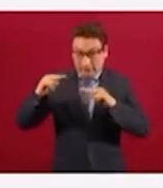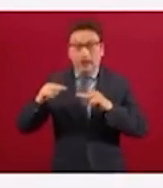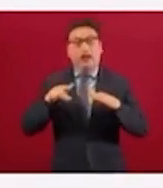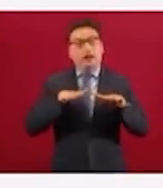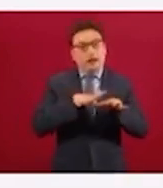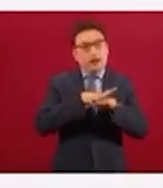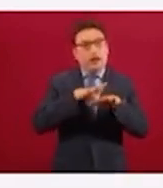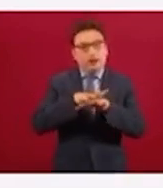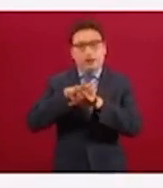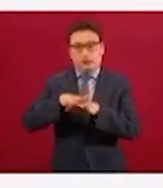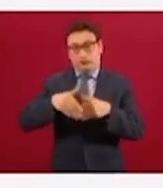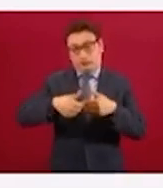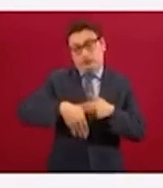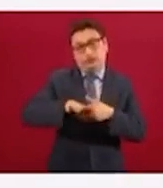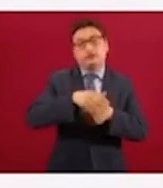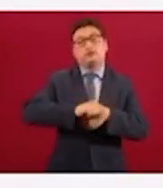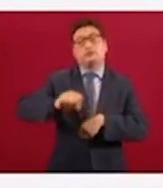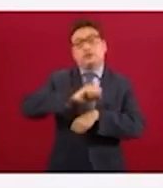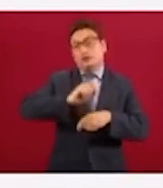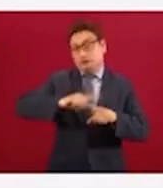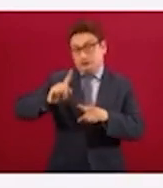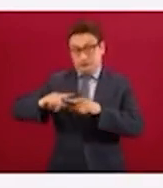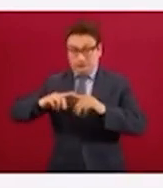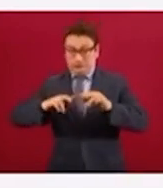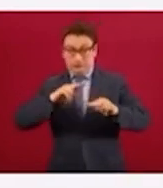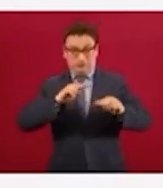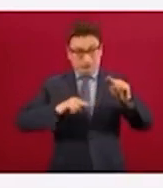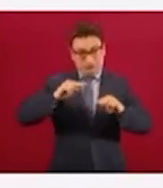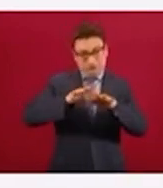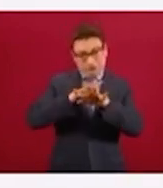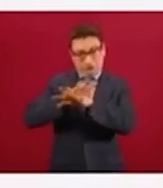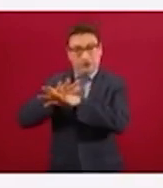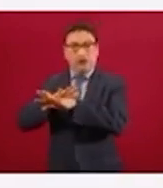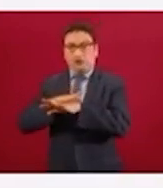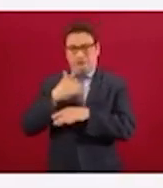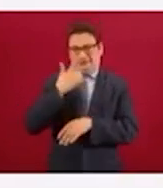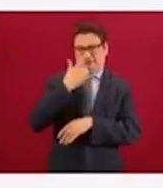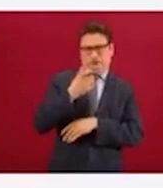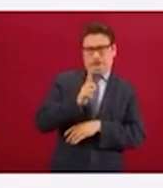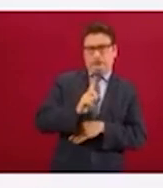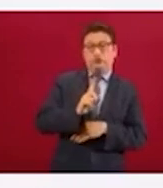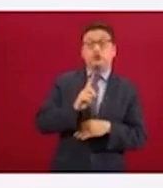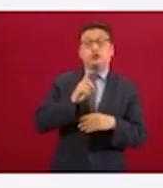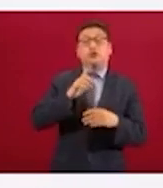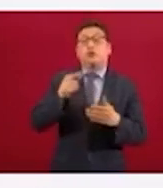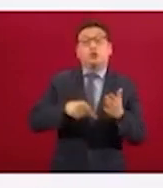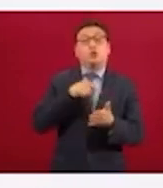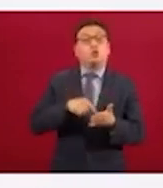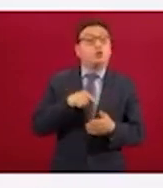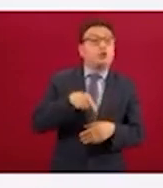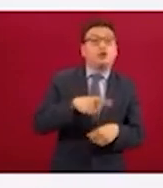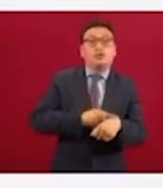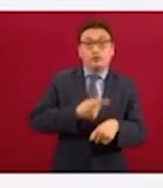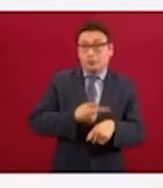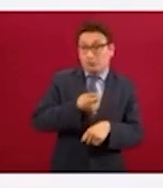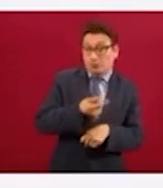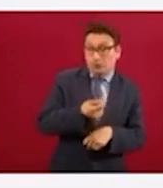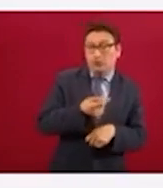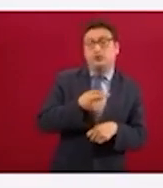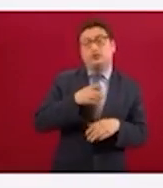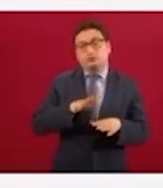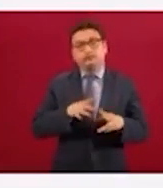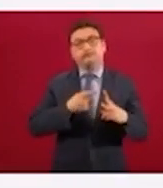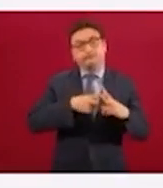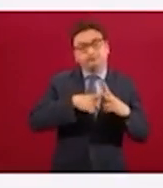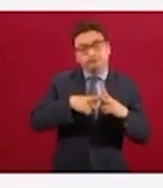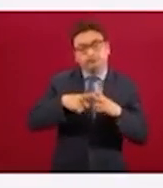lo largo de las siguientes semanas, y no es raro que cuando hay pocos casos, la estimación, el